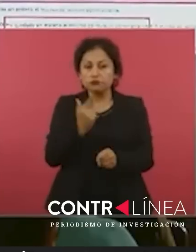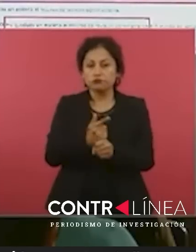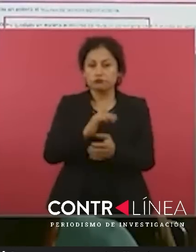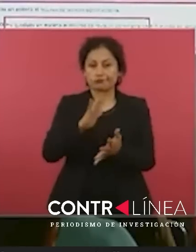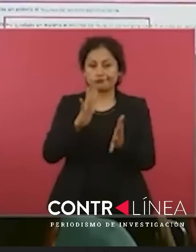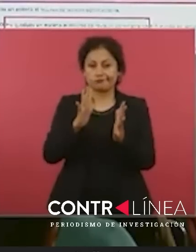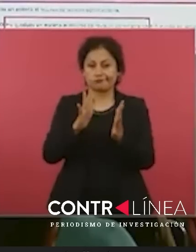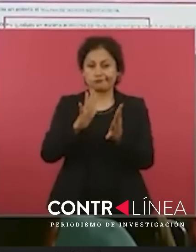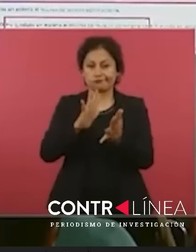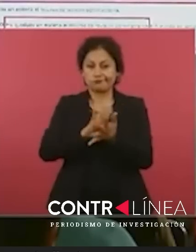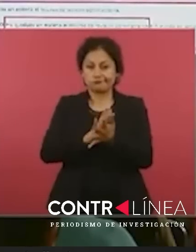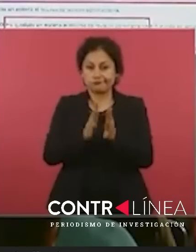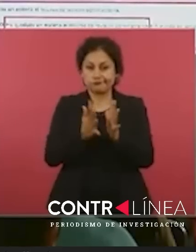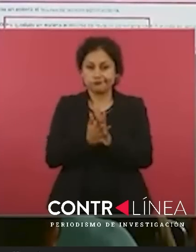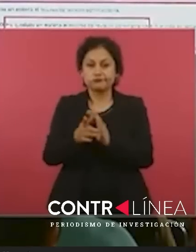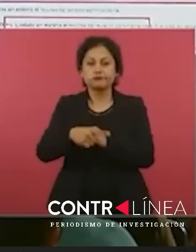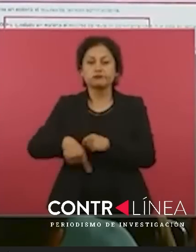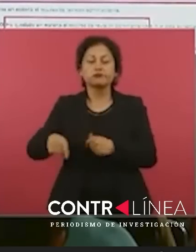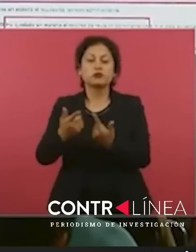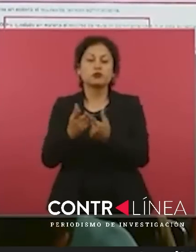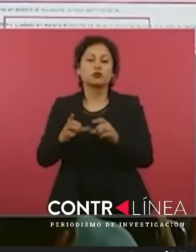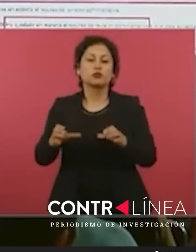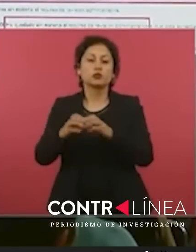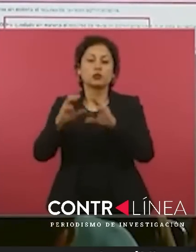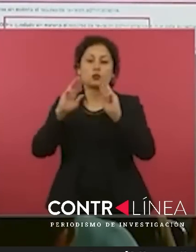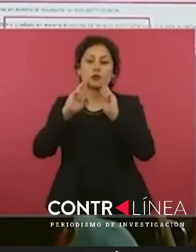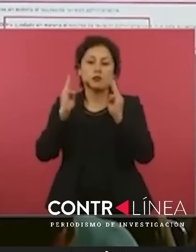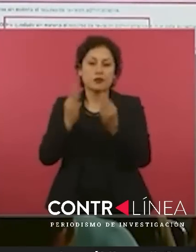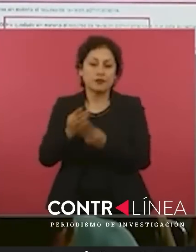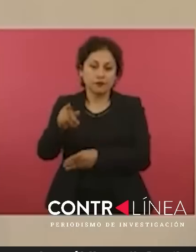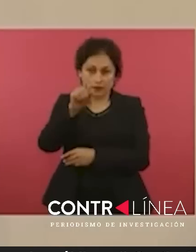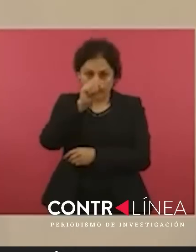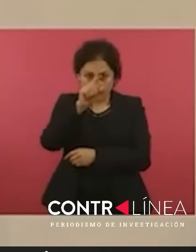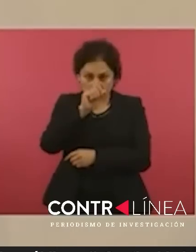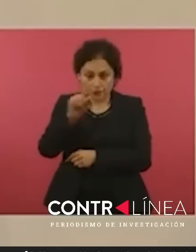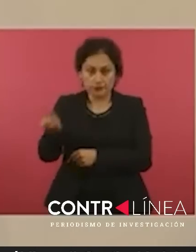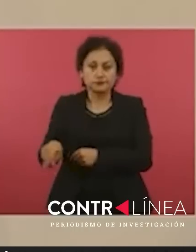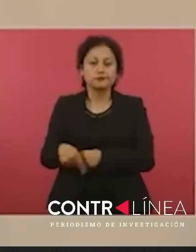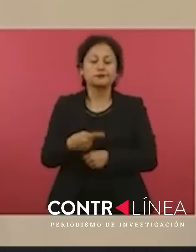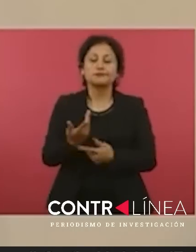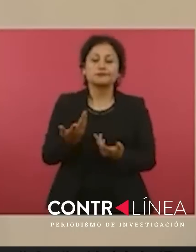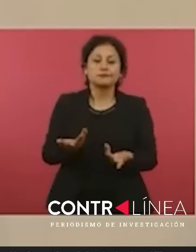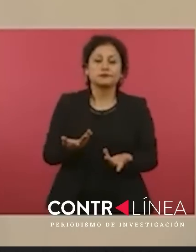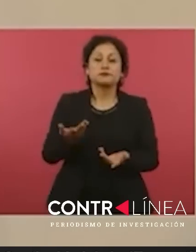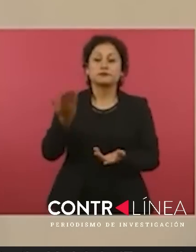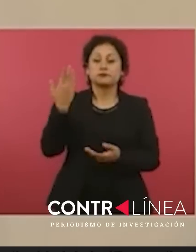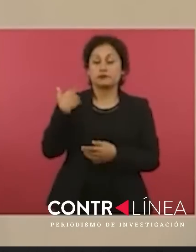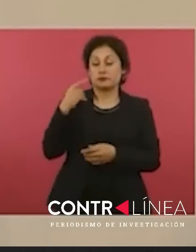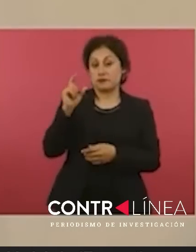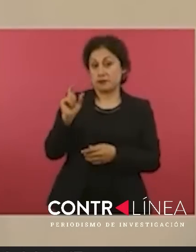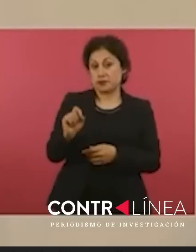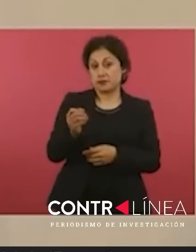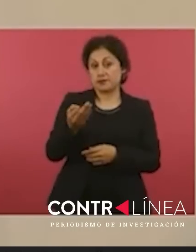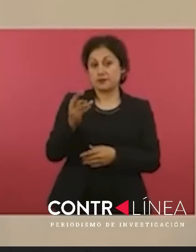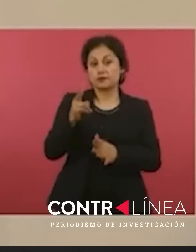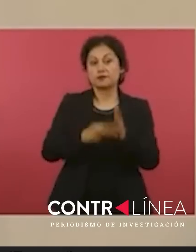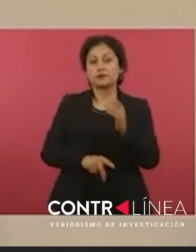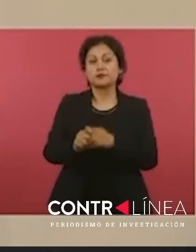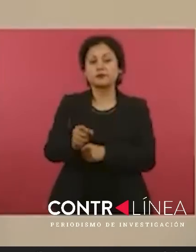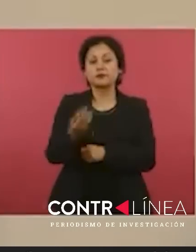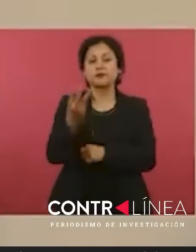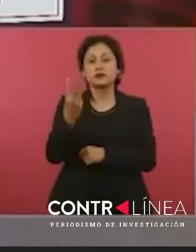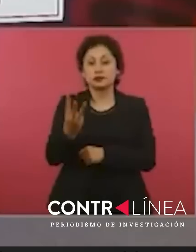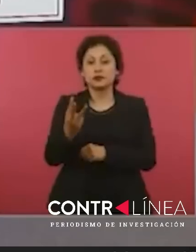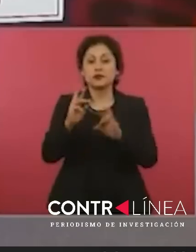Jalisco Nueva Generación. En una sesión privada celebrada el 20 de febrero del 2023,